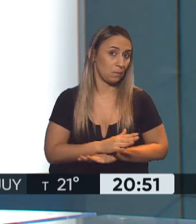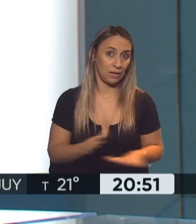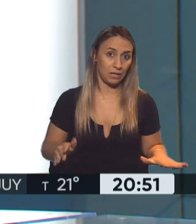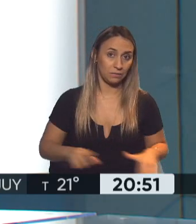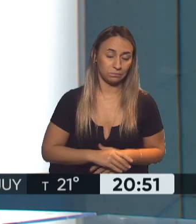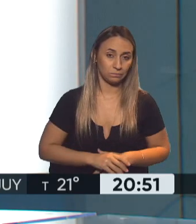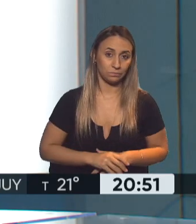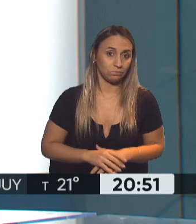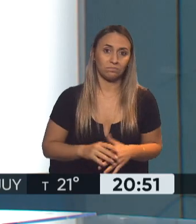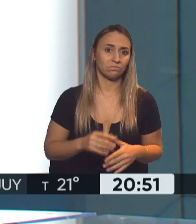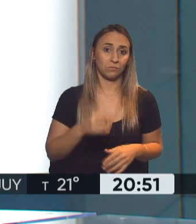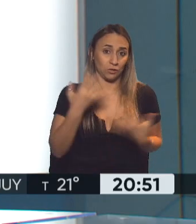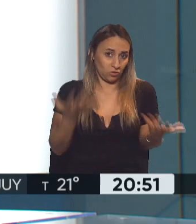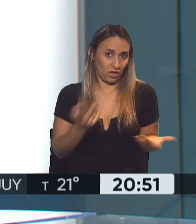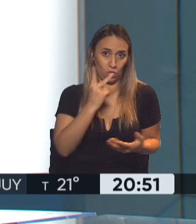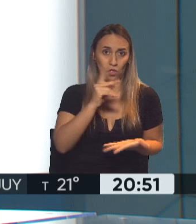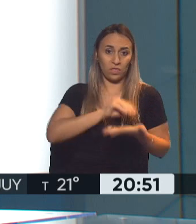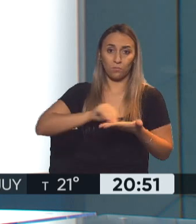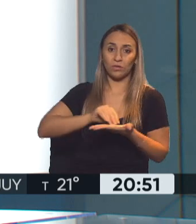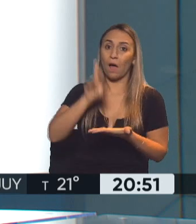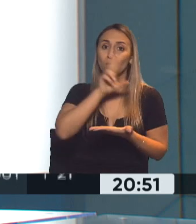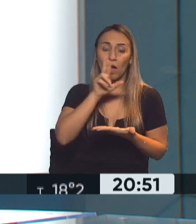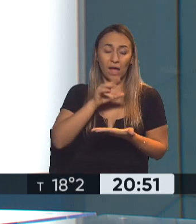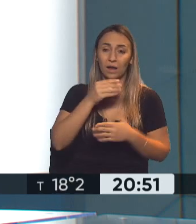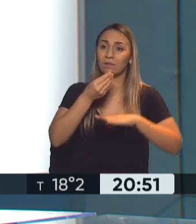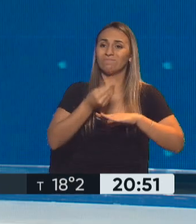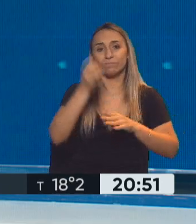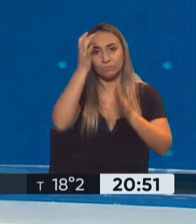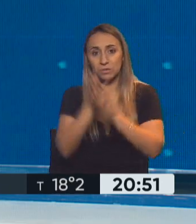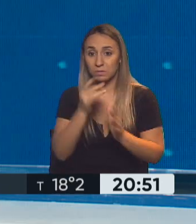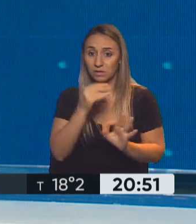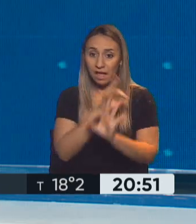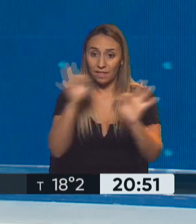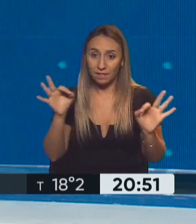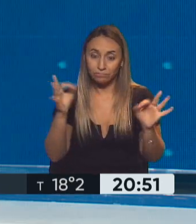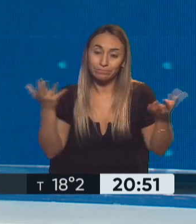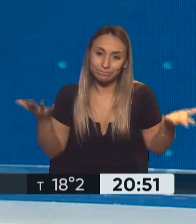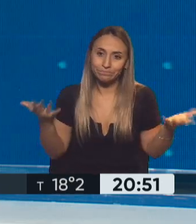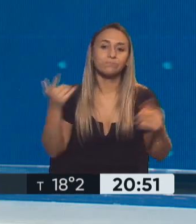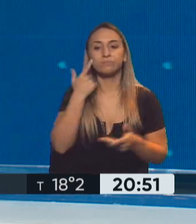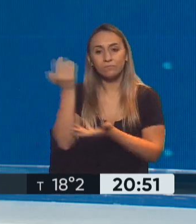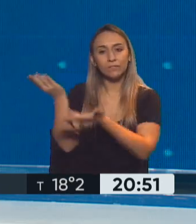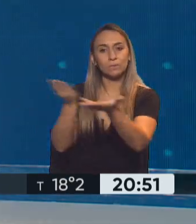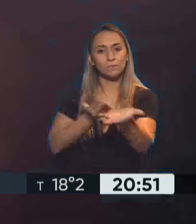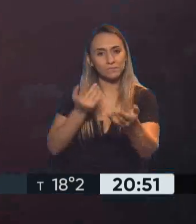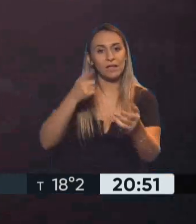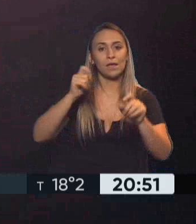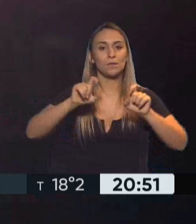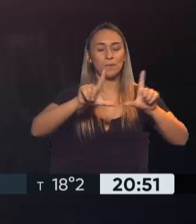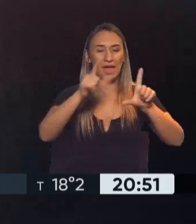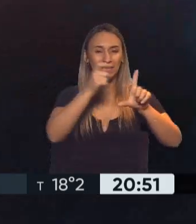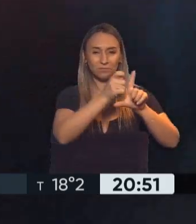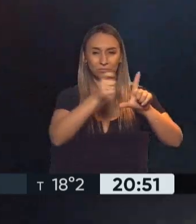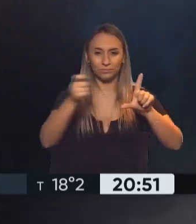registros de pedido de disculpas me parecen este tipo de operaciones pero bueno vamos a compartir unas imágenes de algo que ocurrió hoy que